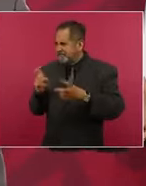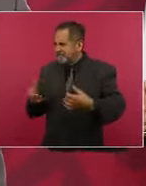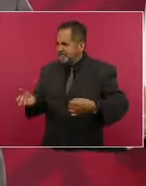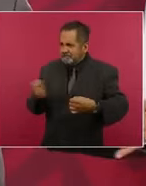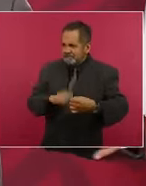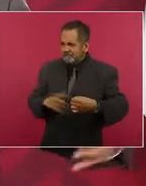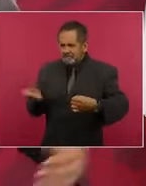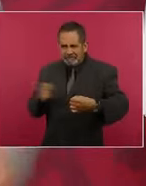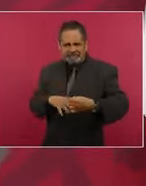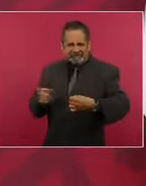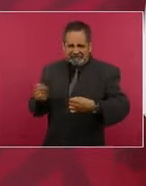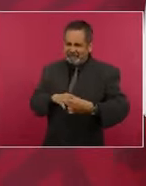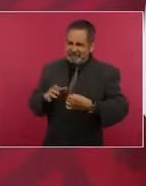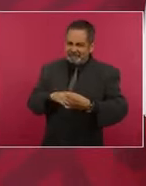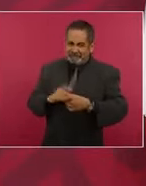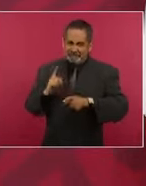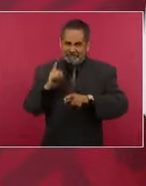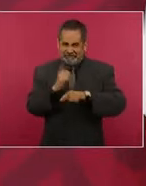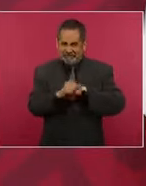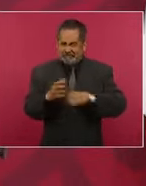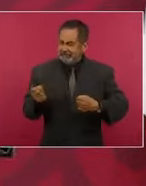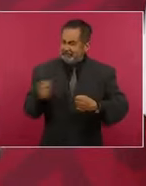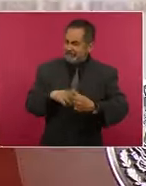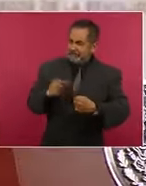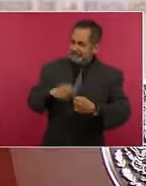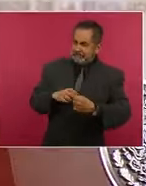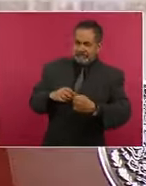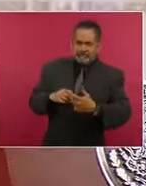billetes, las